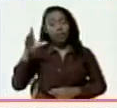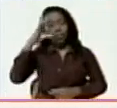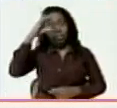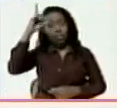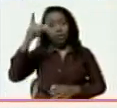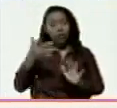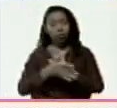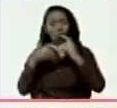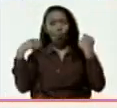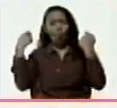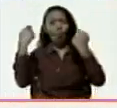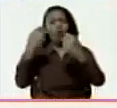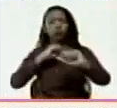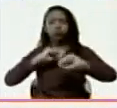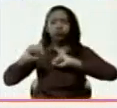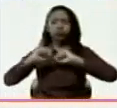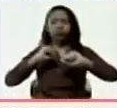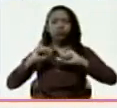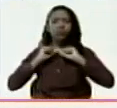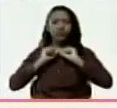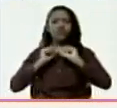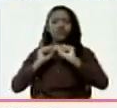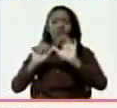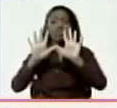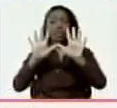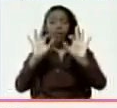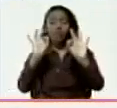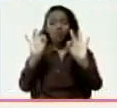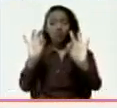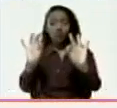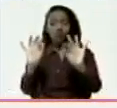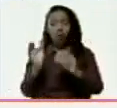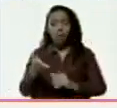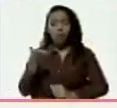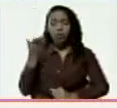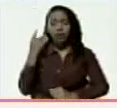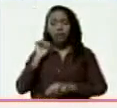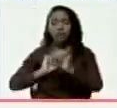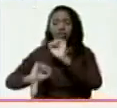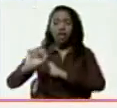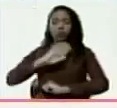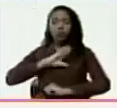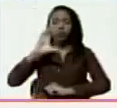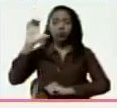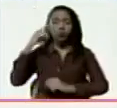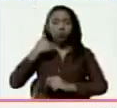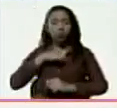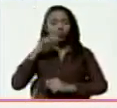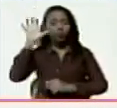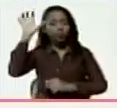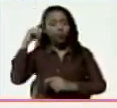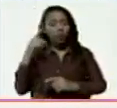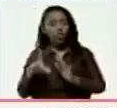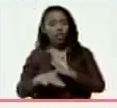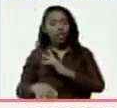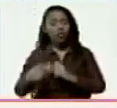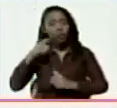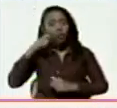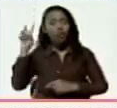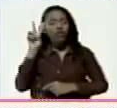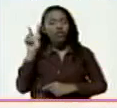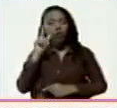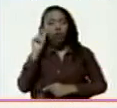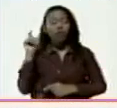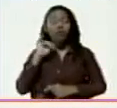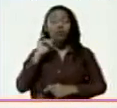campaña de movilización permanente con 10 puntos claves para defender la soberanía de nuestro país y los derechos humanos de los venezolanos es la